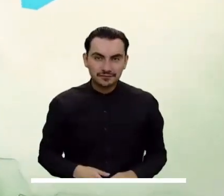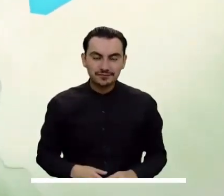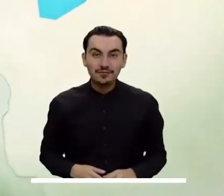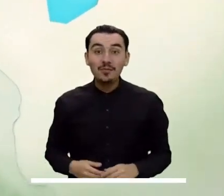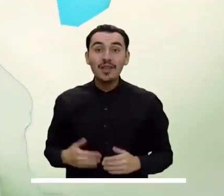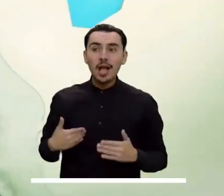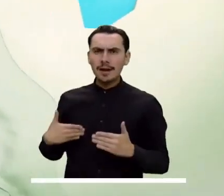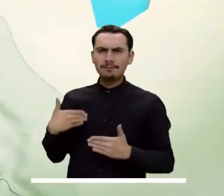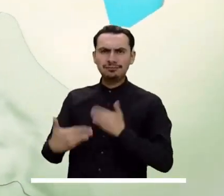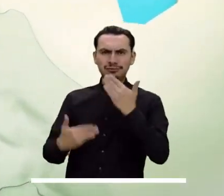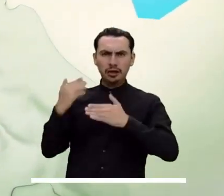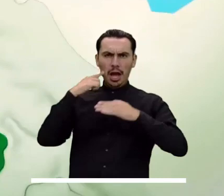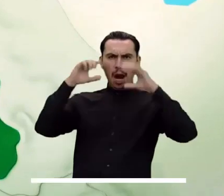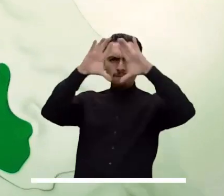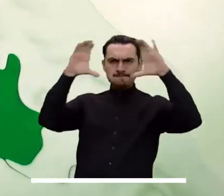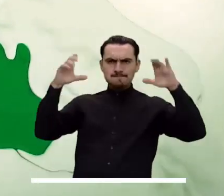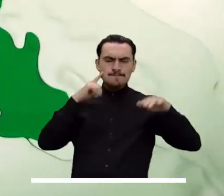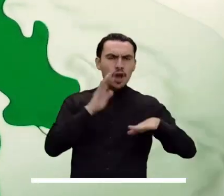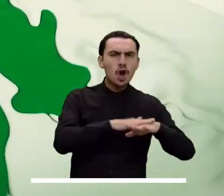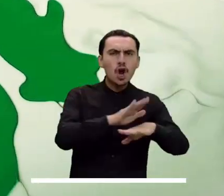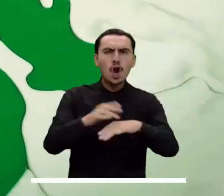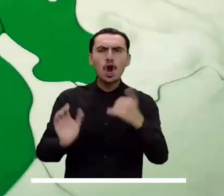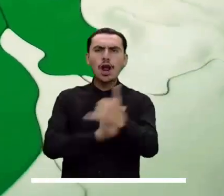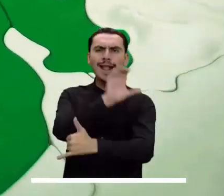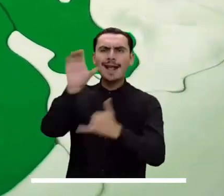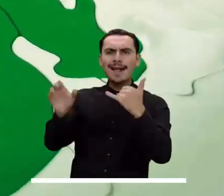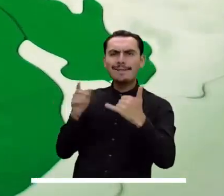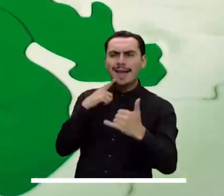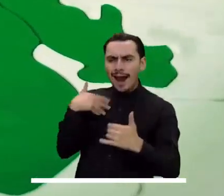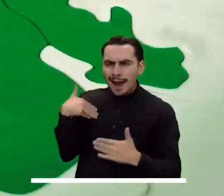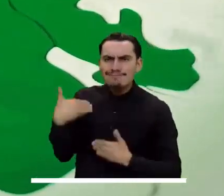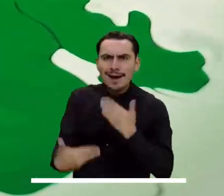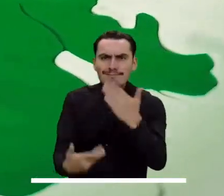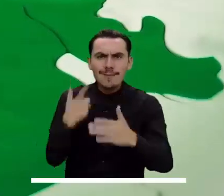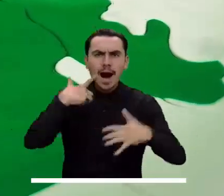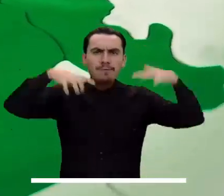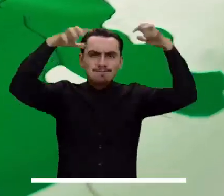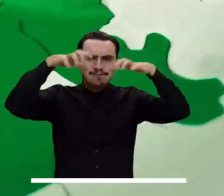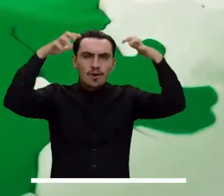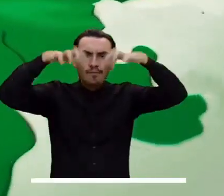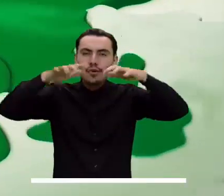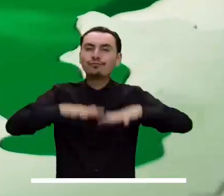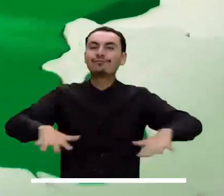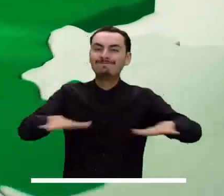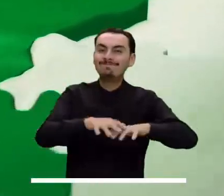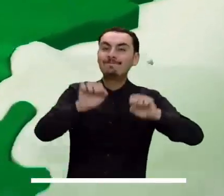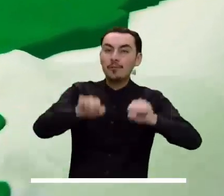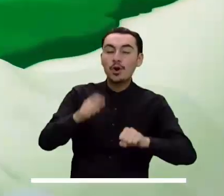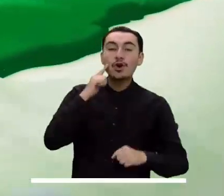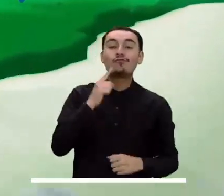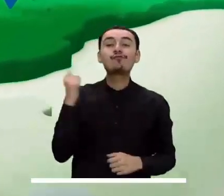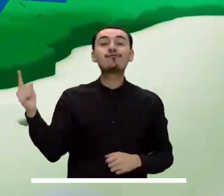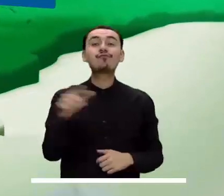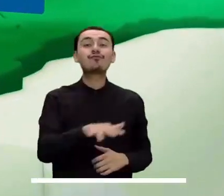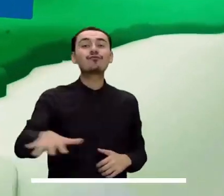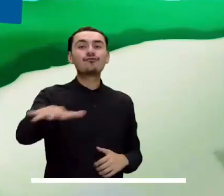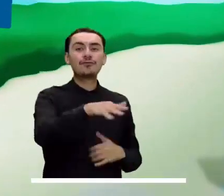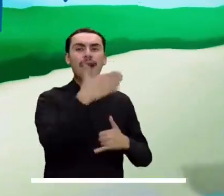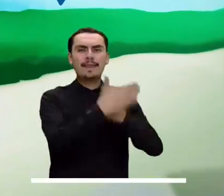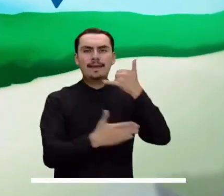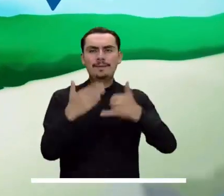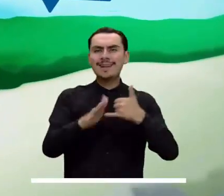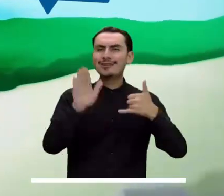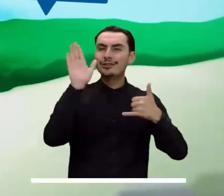abundante nubosidad que se cierne sobre la región Caribe desencadenará algunas precipitaciones generalizadas sobre la mayoría de